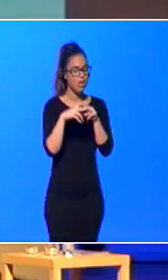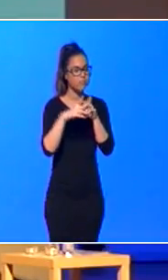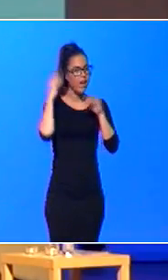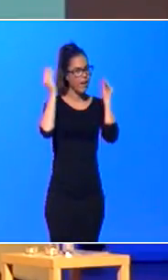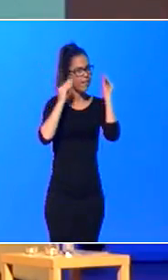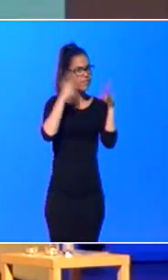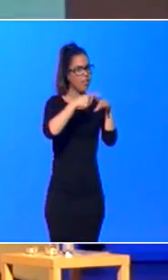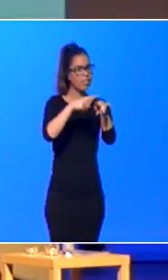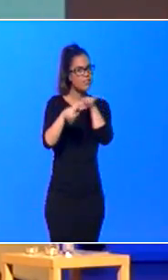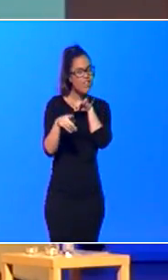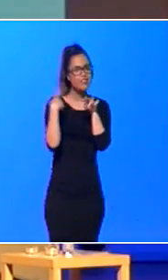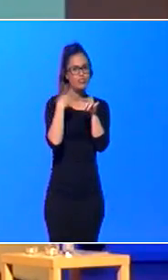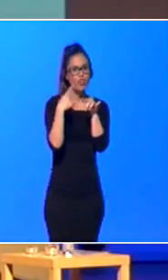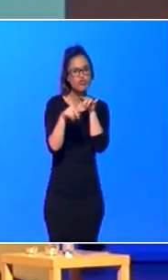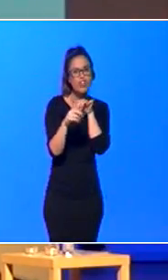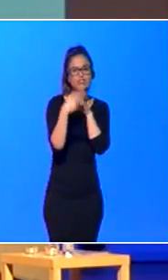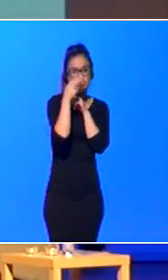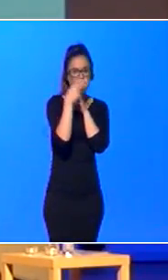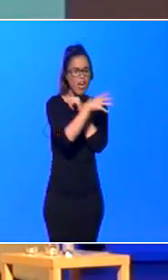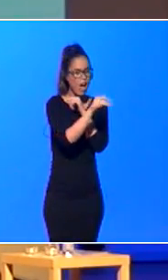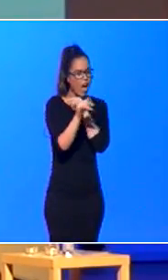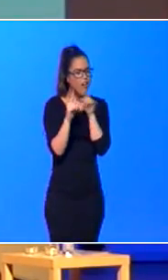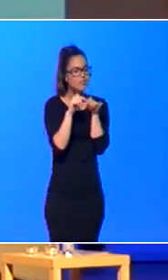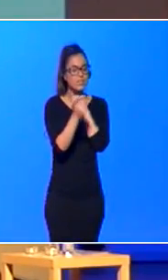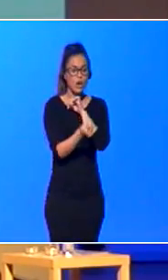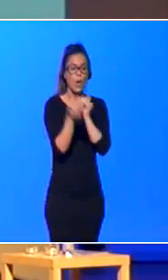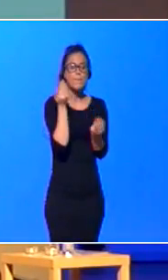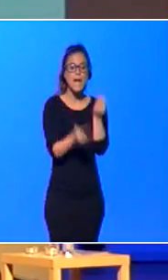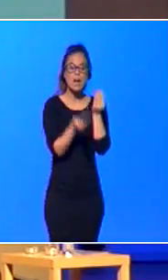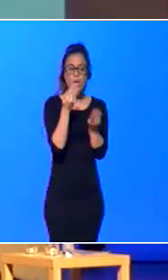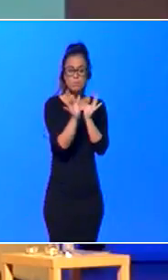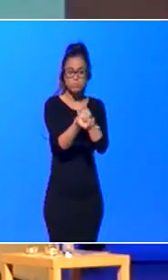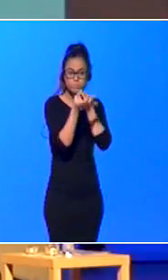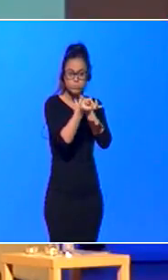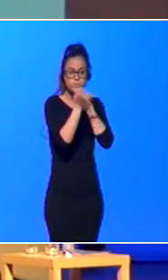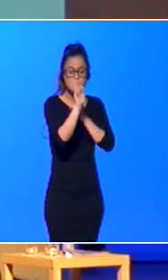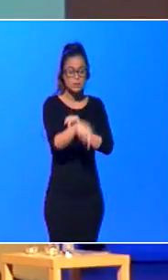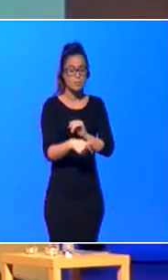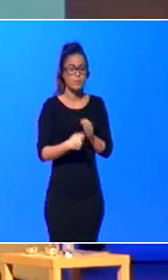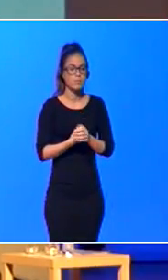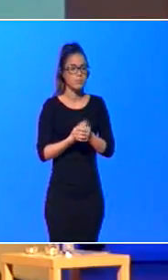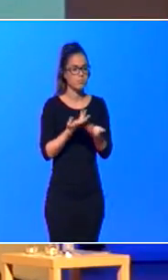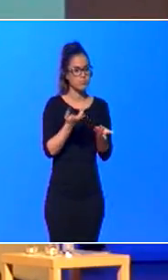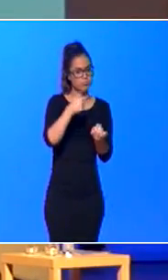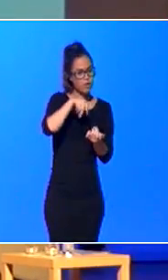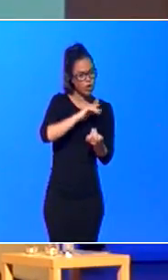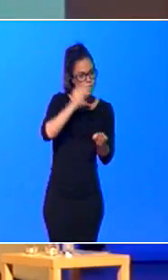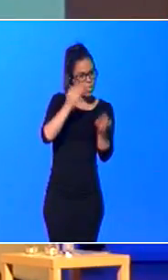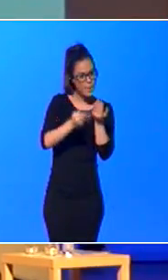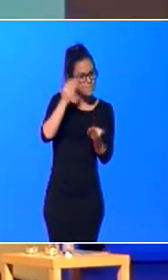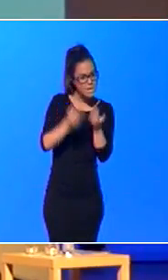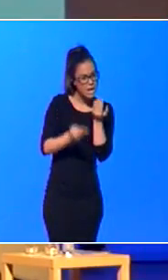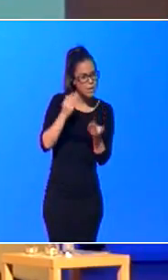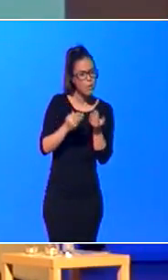cosas interesantes, y hablaremos un poquito de la evaluación. Os hemos ido mandando evaluaciones para que vayáis haciendo, para que nos